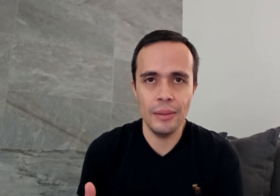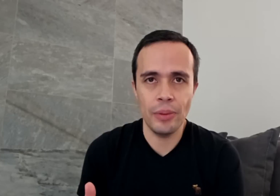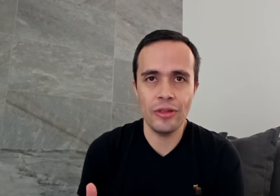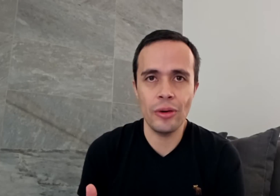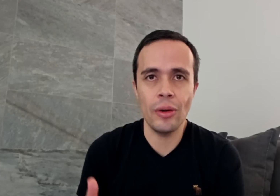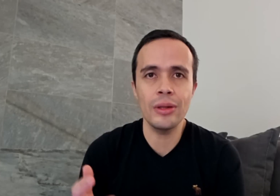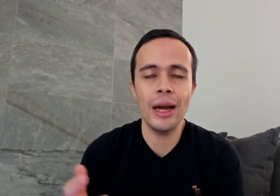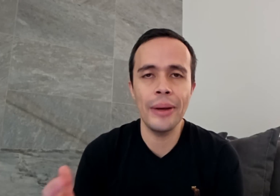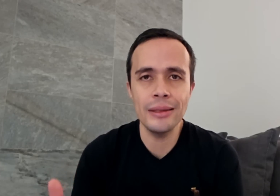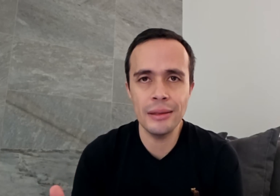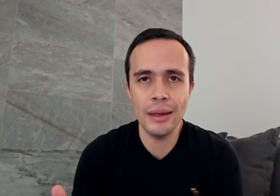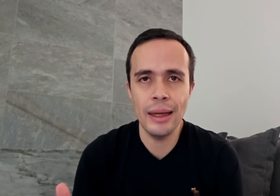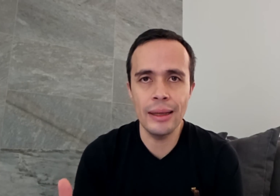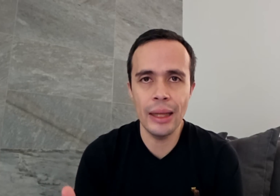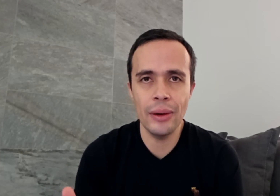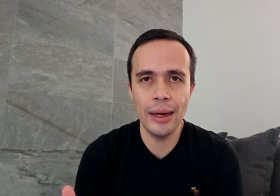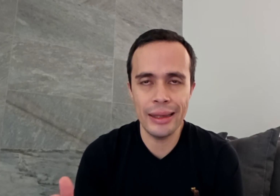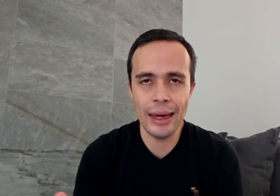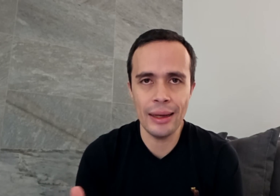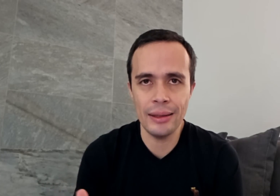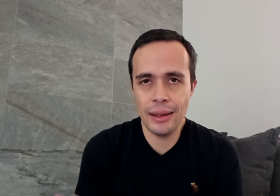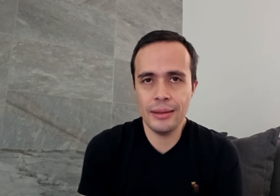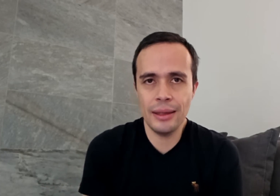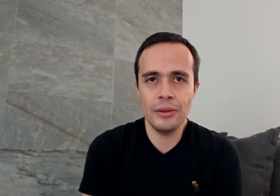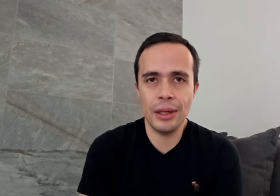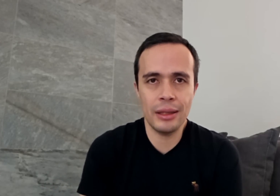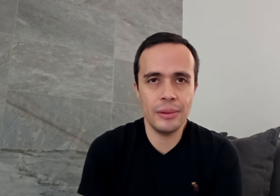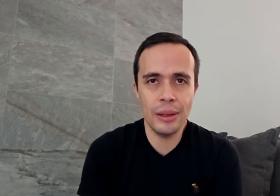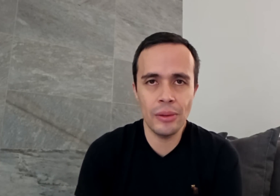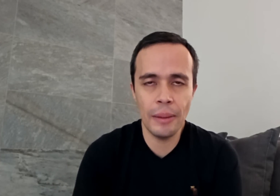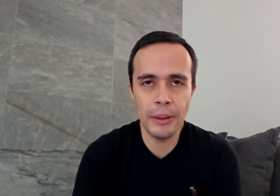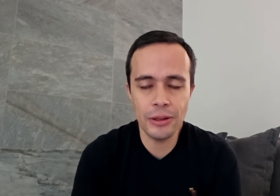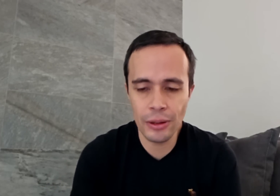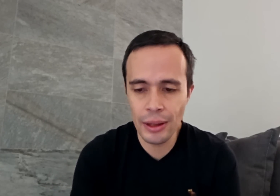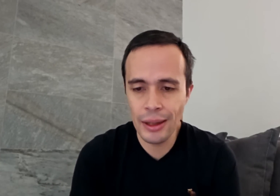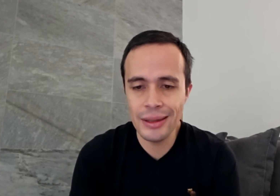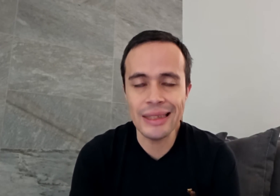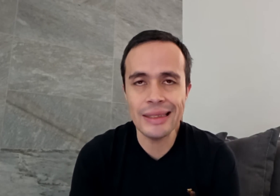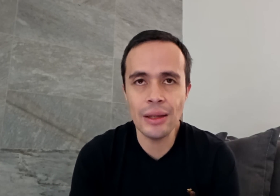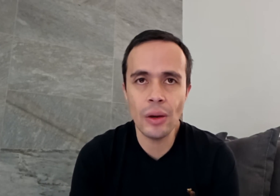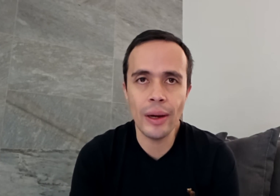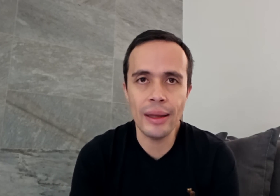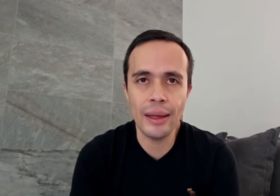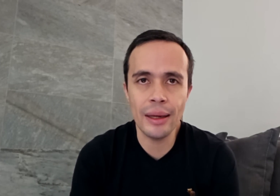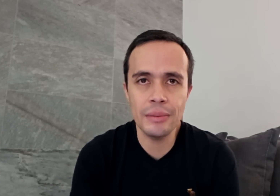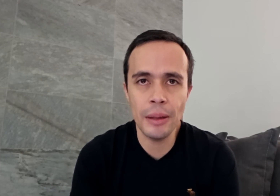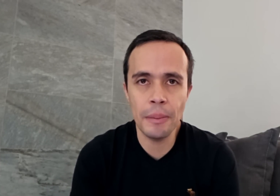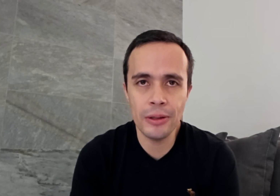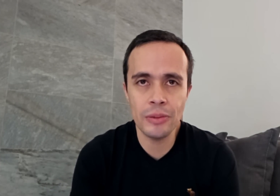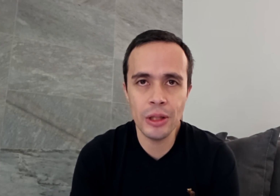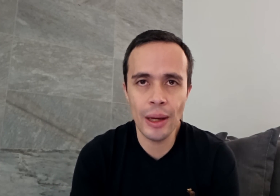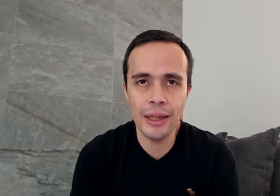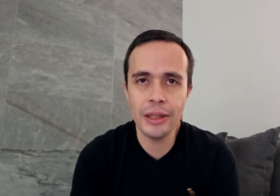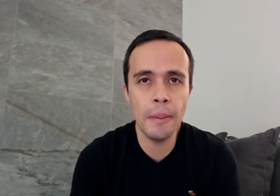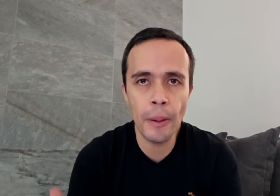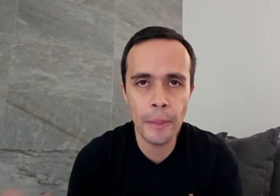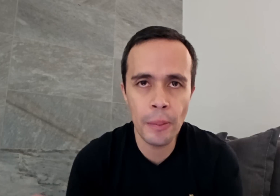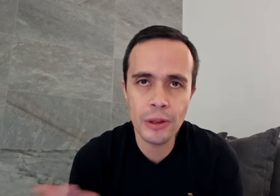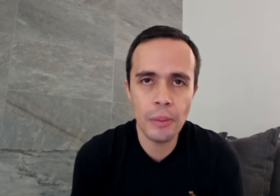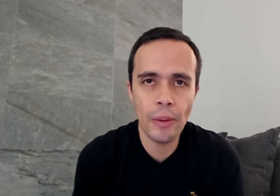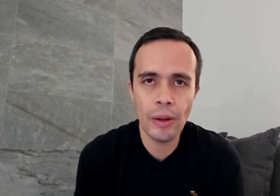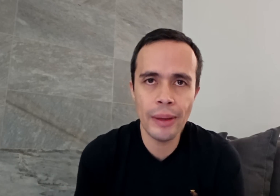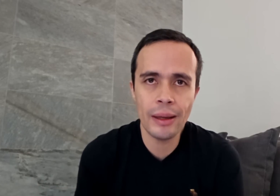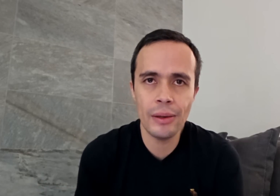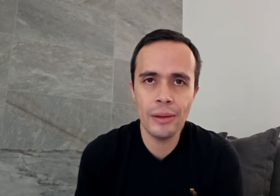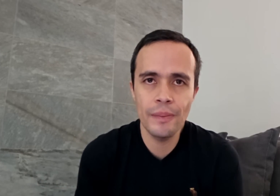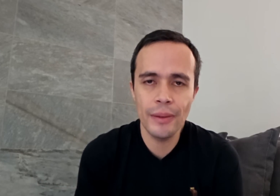ha puesto otra vez el dedo en la llaga. Dice que Zedillo está recibiendo una pensión de 143,000 pesos mensuales. ¿Quién pompó?